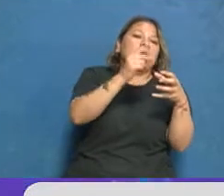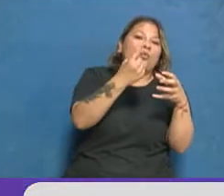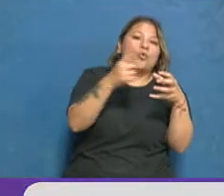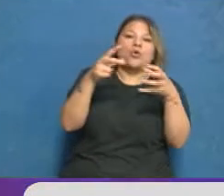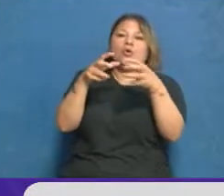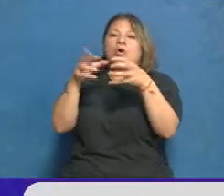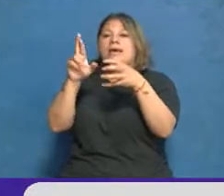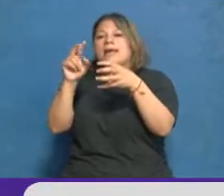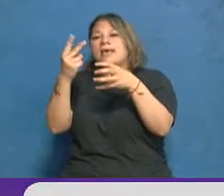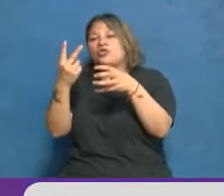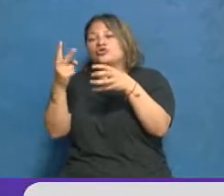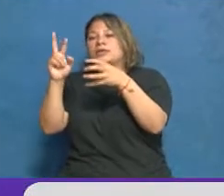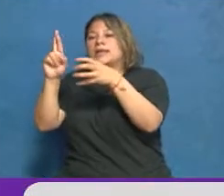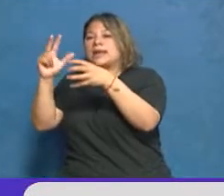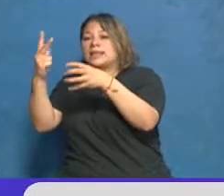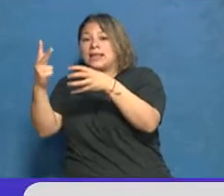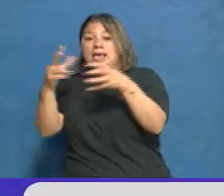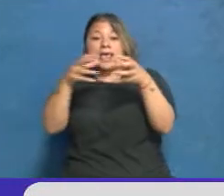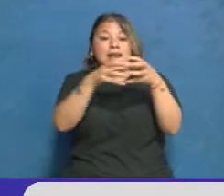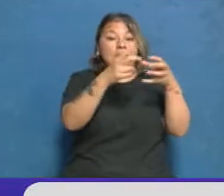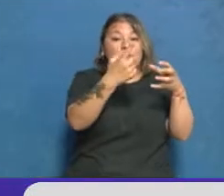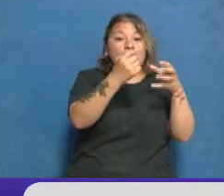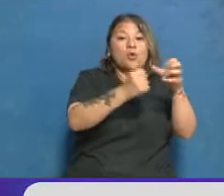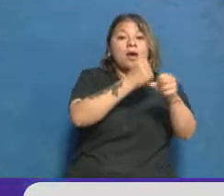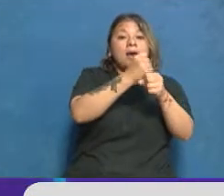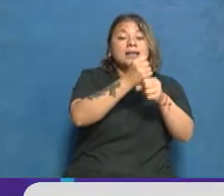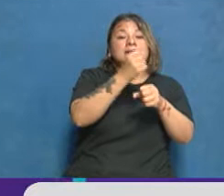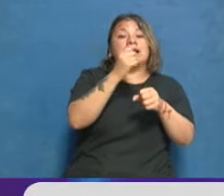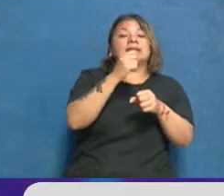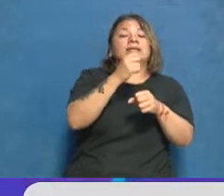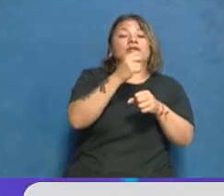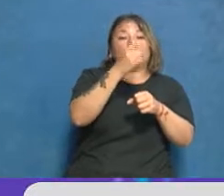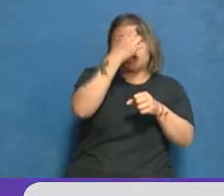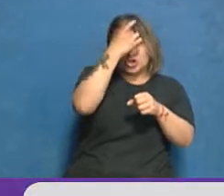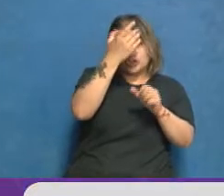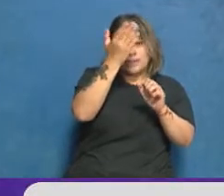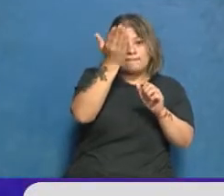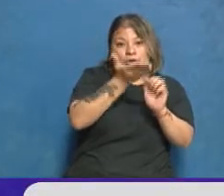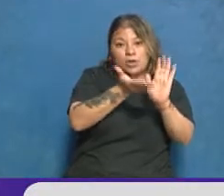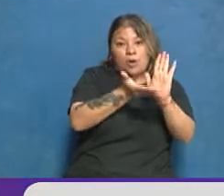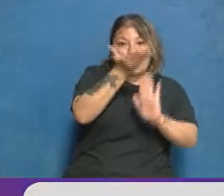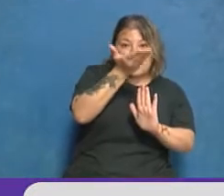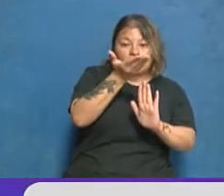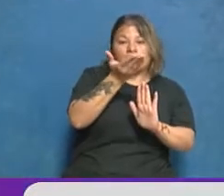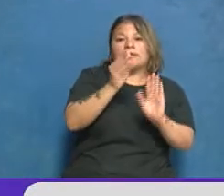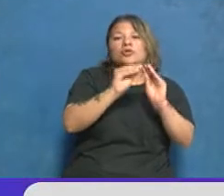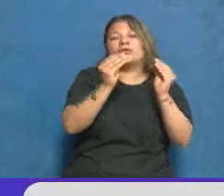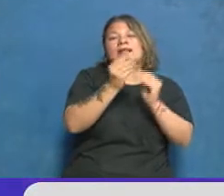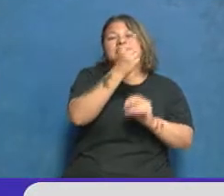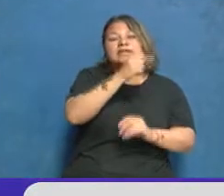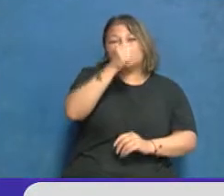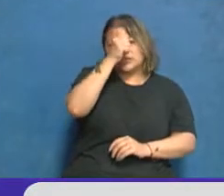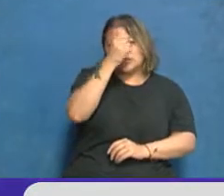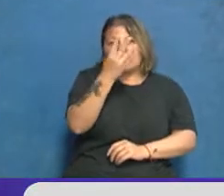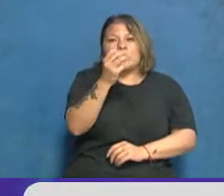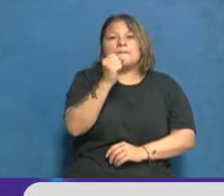R3. R1 hasta 300 va a tener un aumento aproximado del 12%. Estos son 164 pesos mensuales